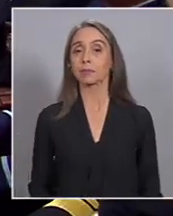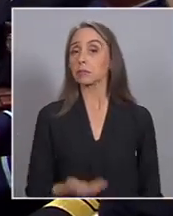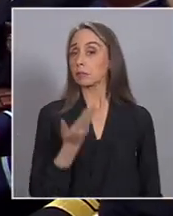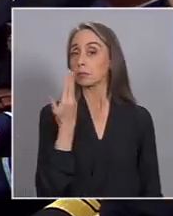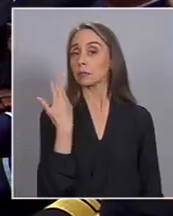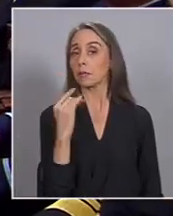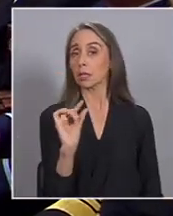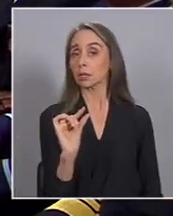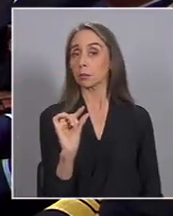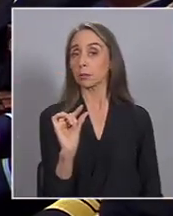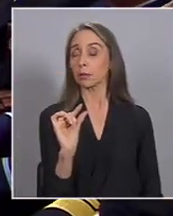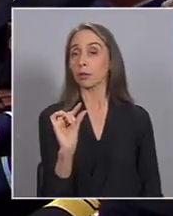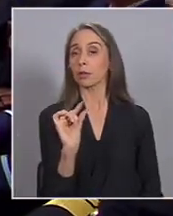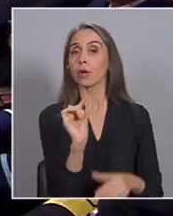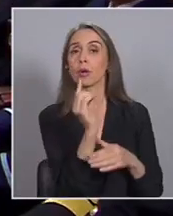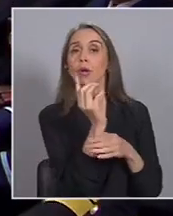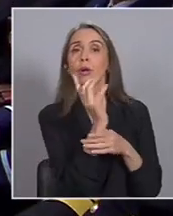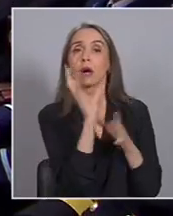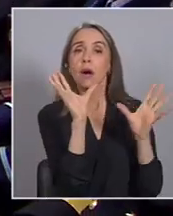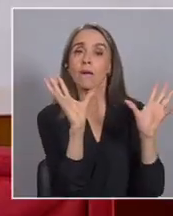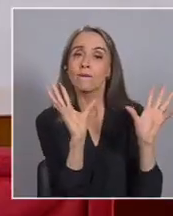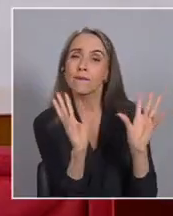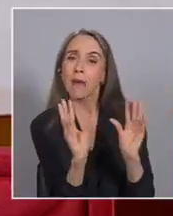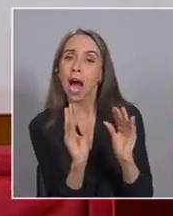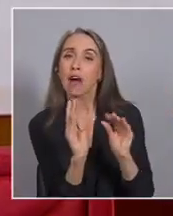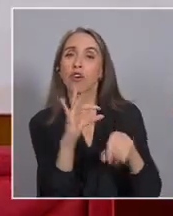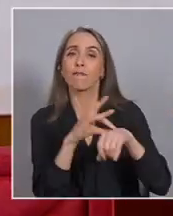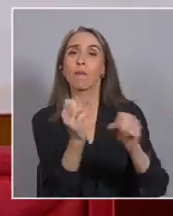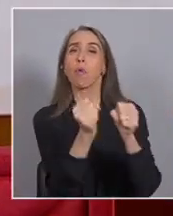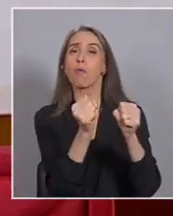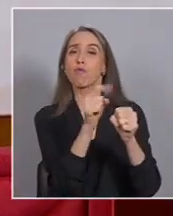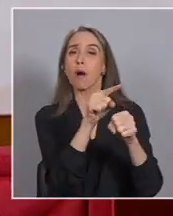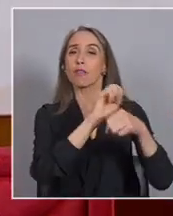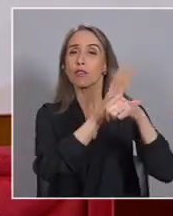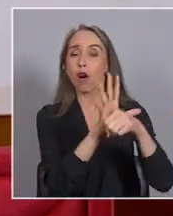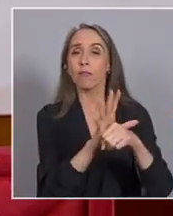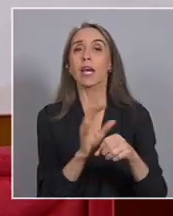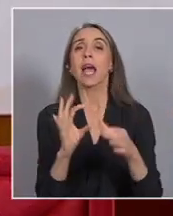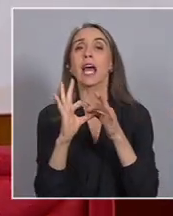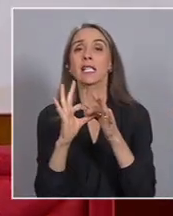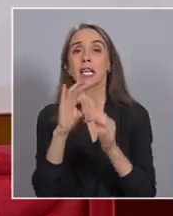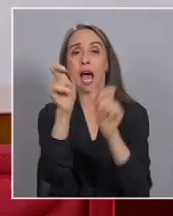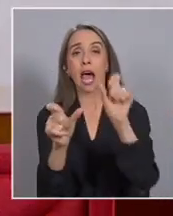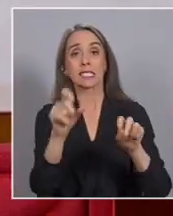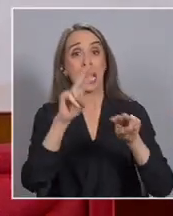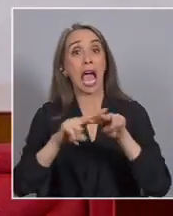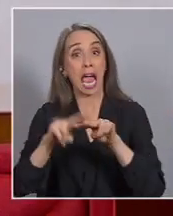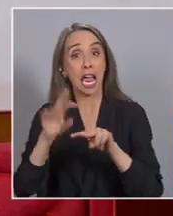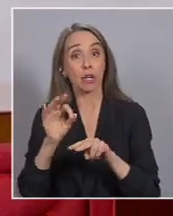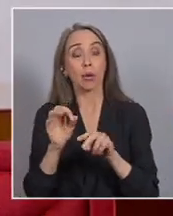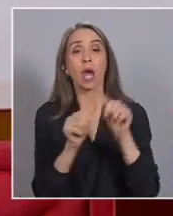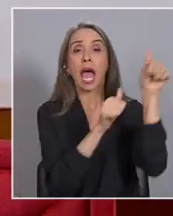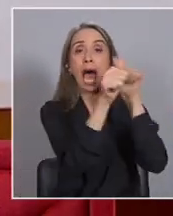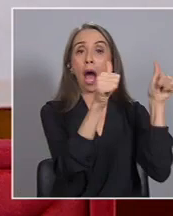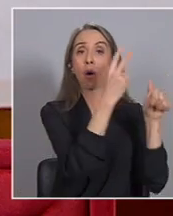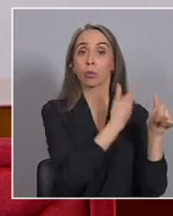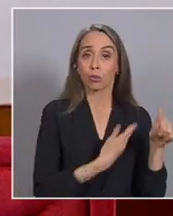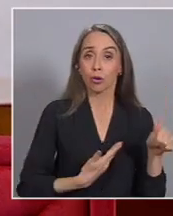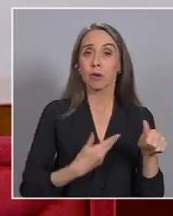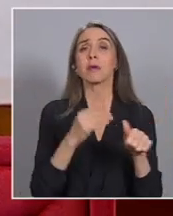Recién amainaba la pandemia, gracias al trabajo heroico de las autoridades y el personal de salud público como